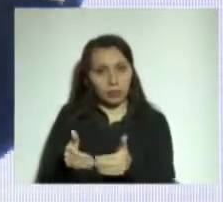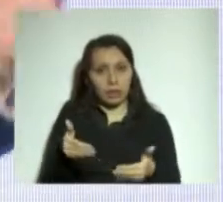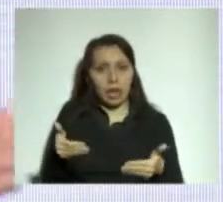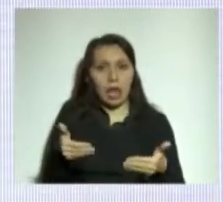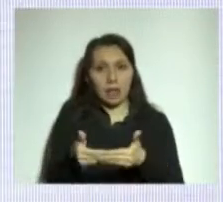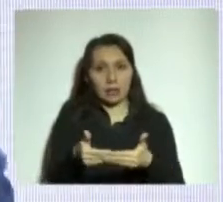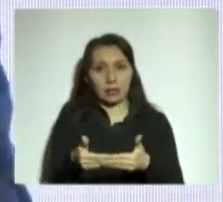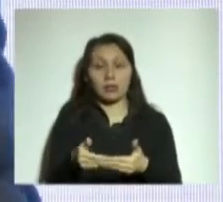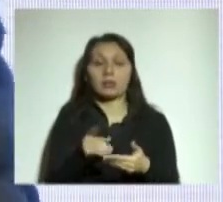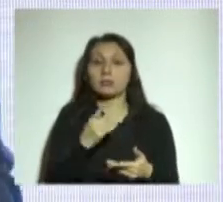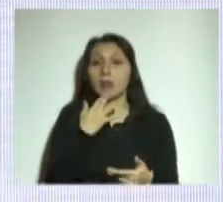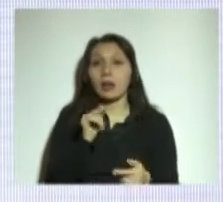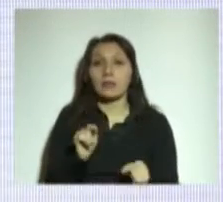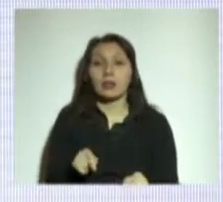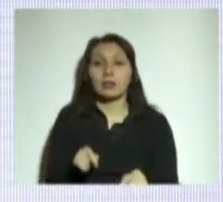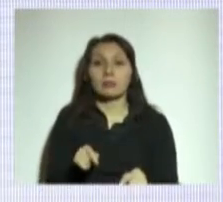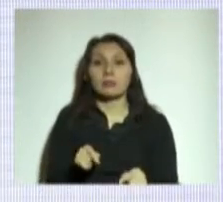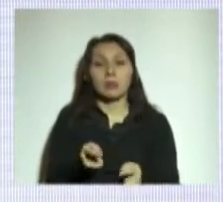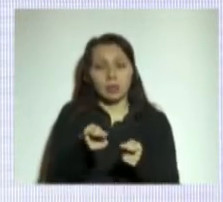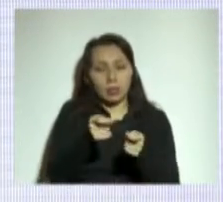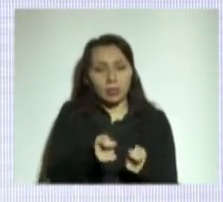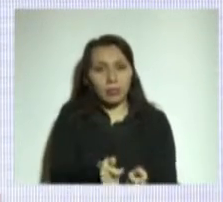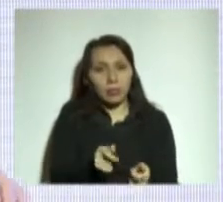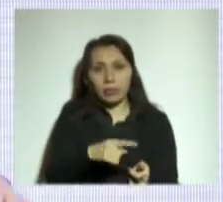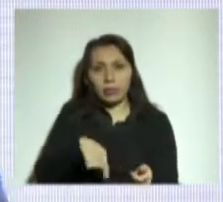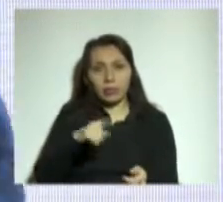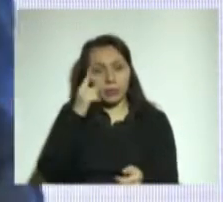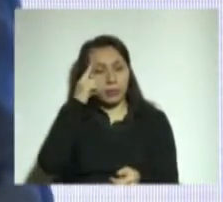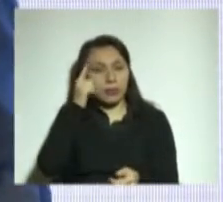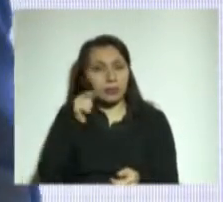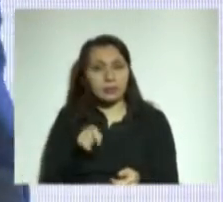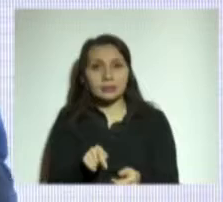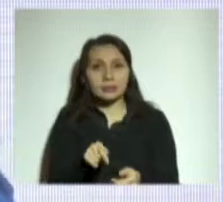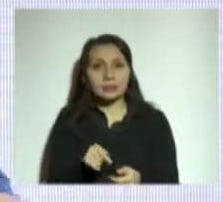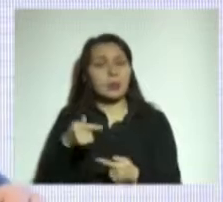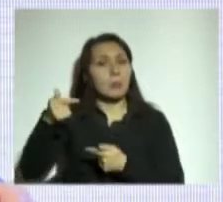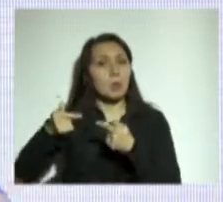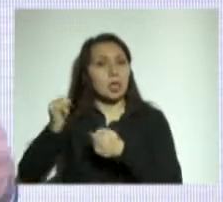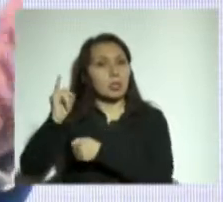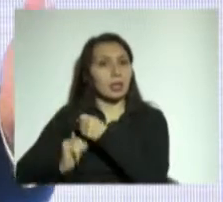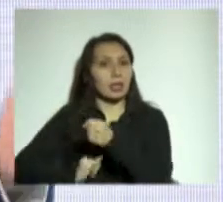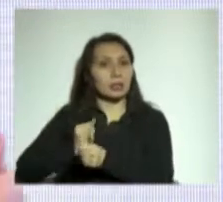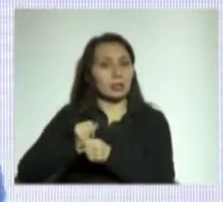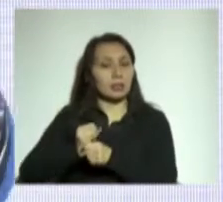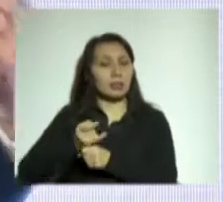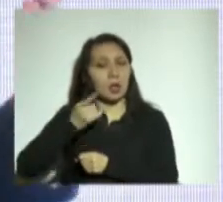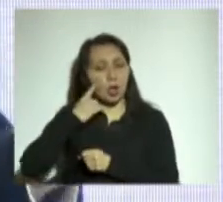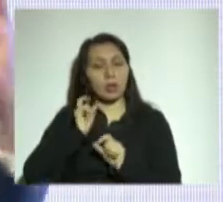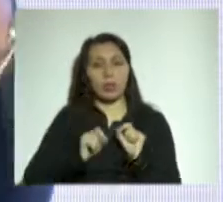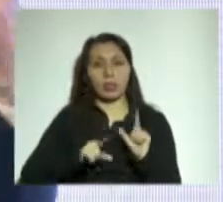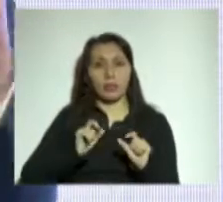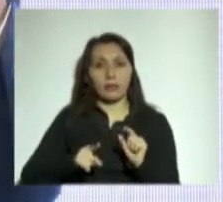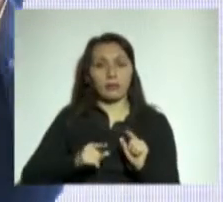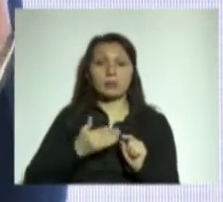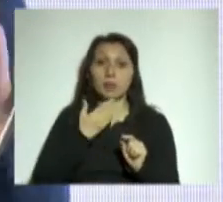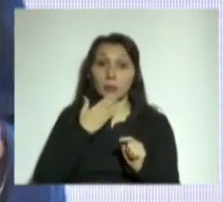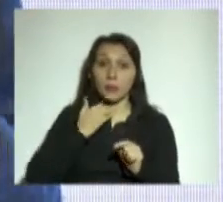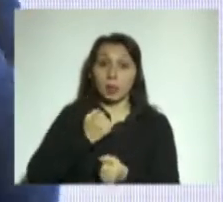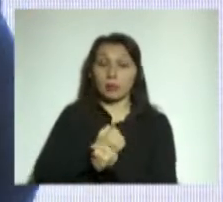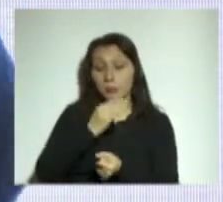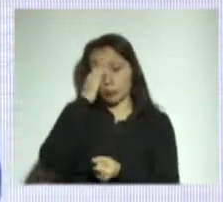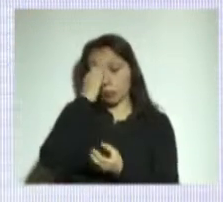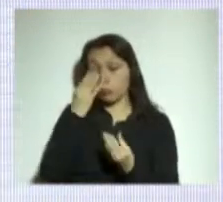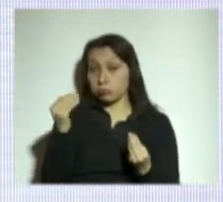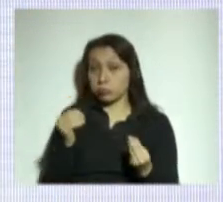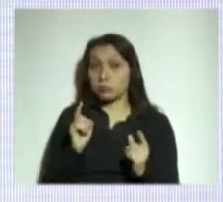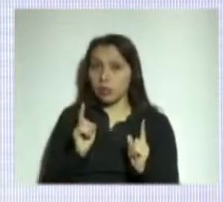limitadas. Ni estamos hablando de competencias de política internacional, ni de defensa, ni incluso de policía en muchos